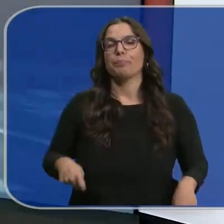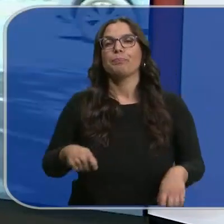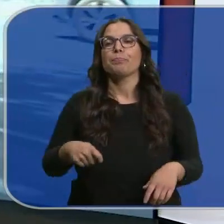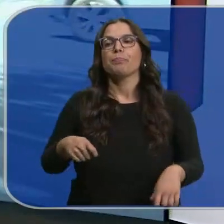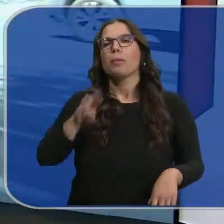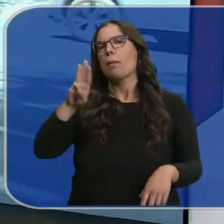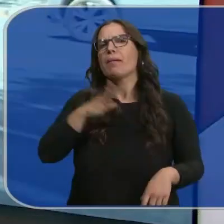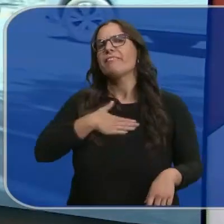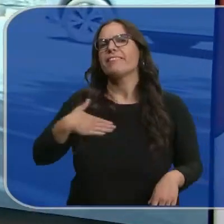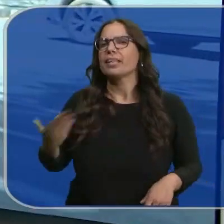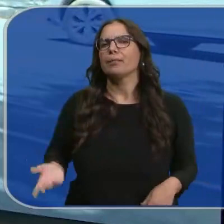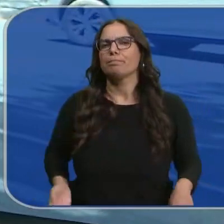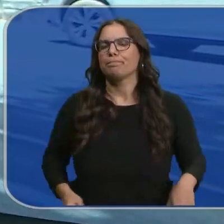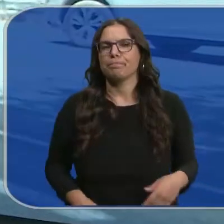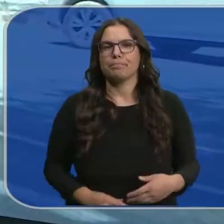esperan los populares?